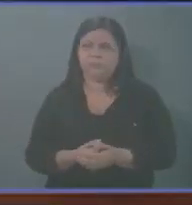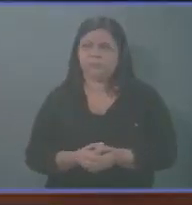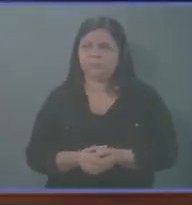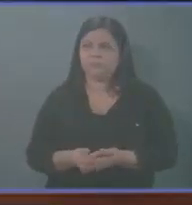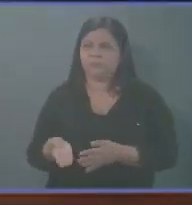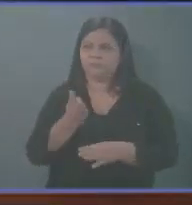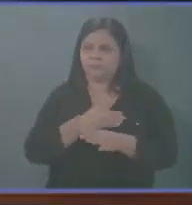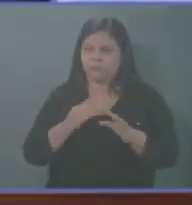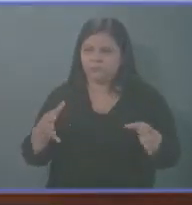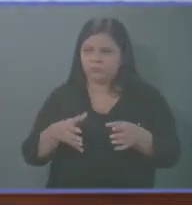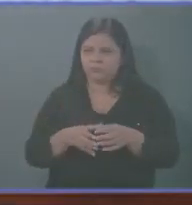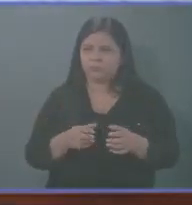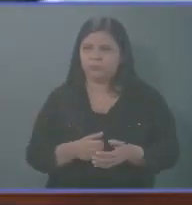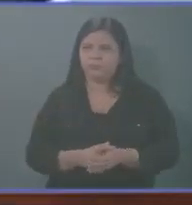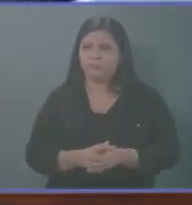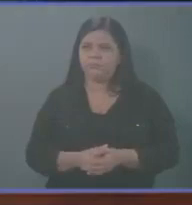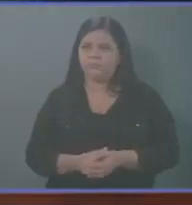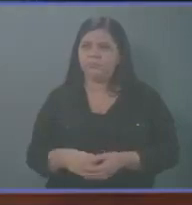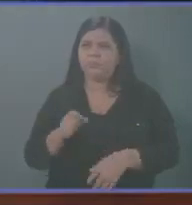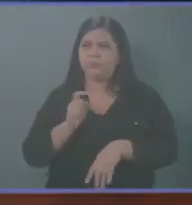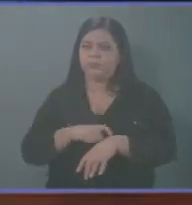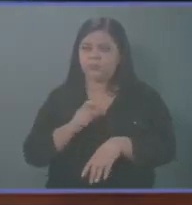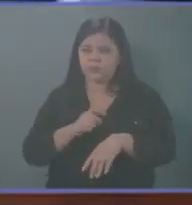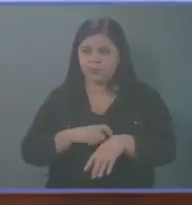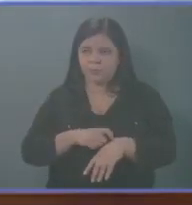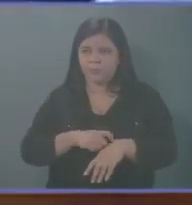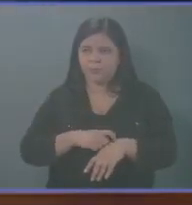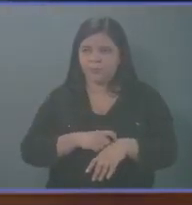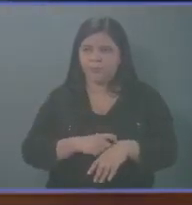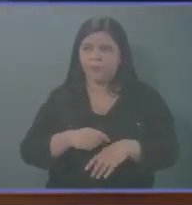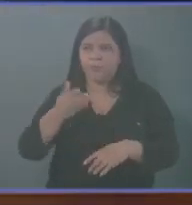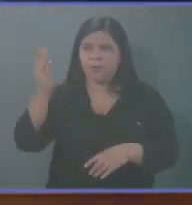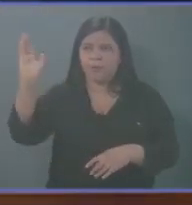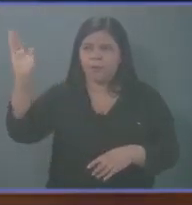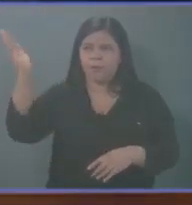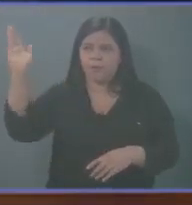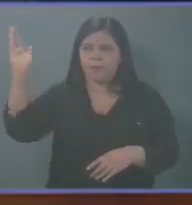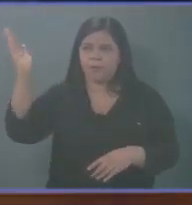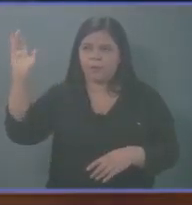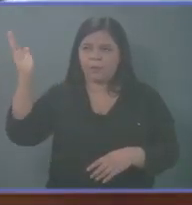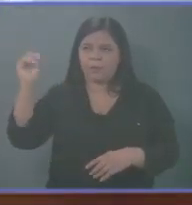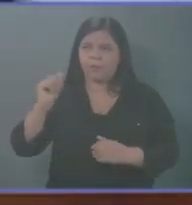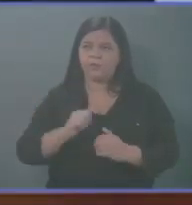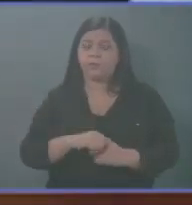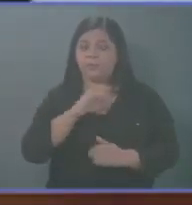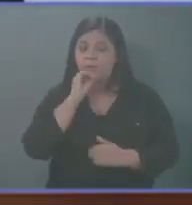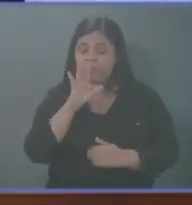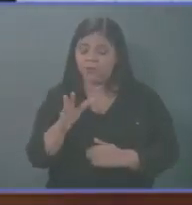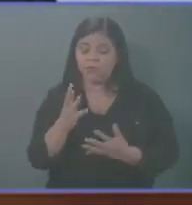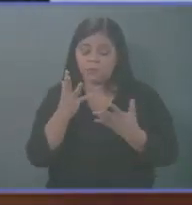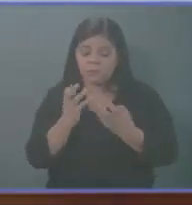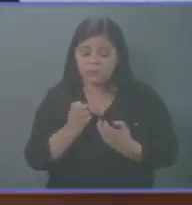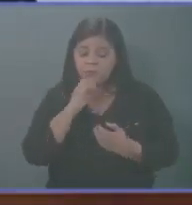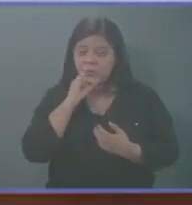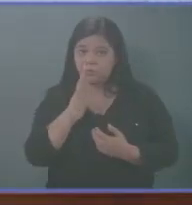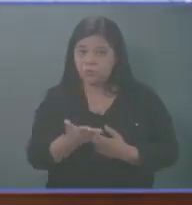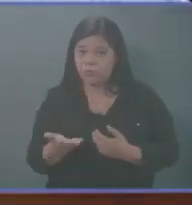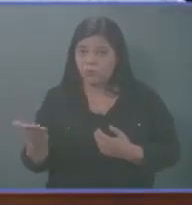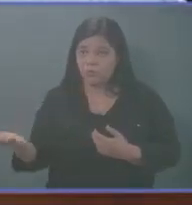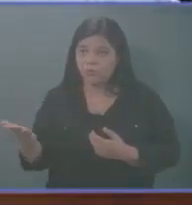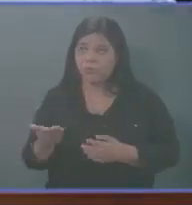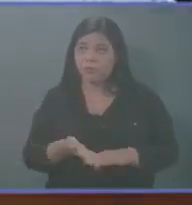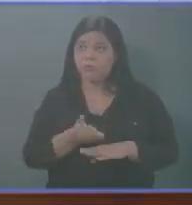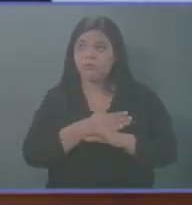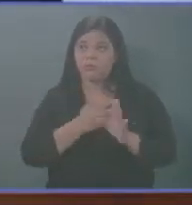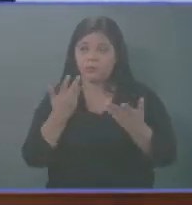en la comisión, de tiempos, relatos, Se trata de alegar de que cosas que